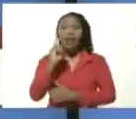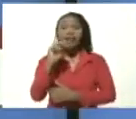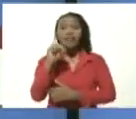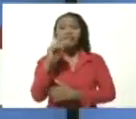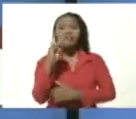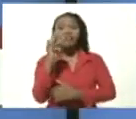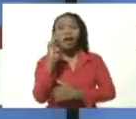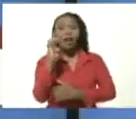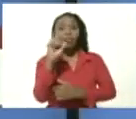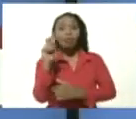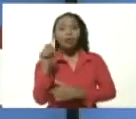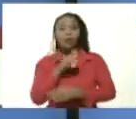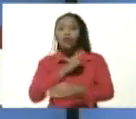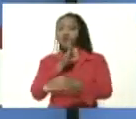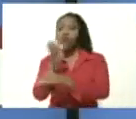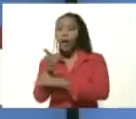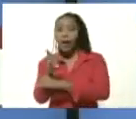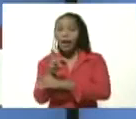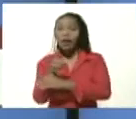a Rusia.